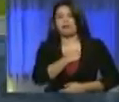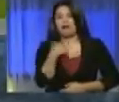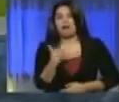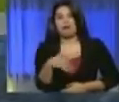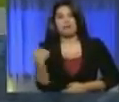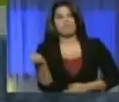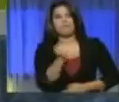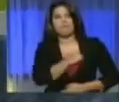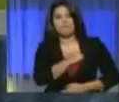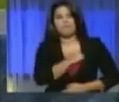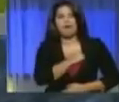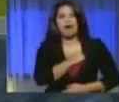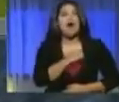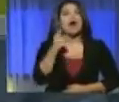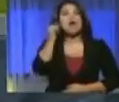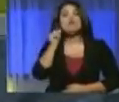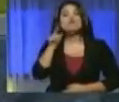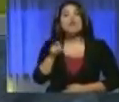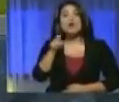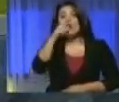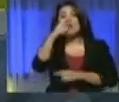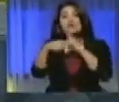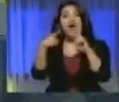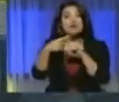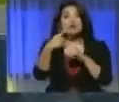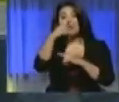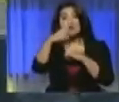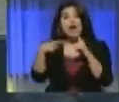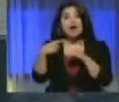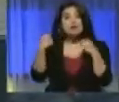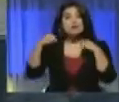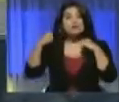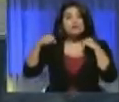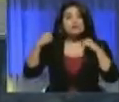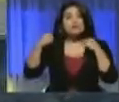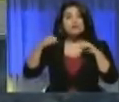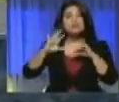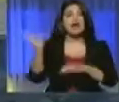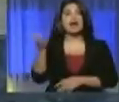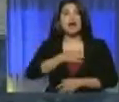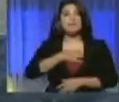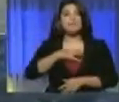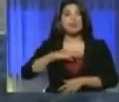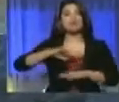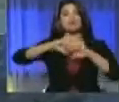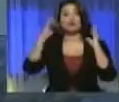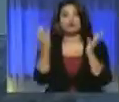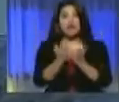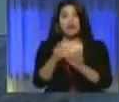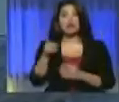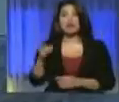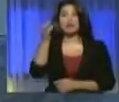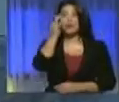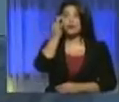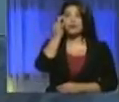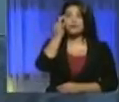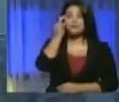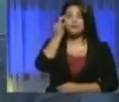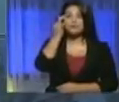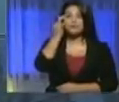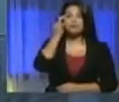Así es, tiene un año en la disciplina de salto triple. Ya fue campeona mundial. Y sin lugar a dudas,